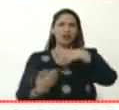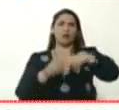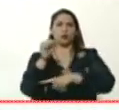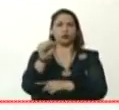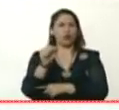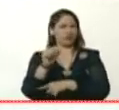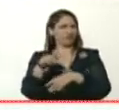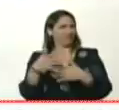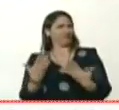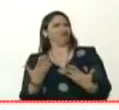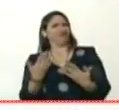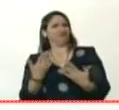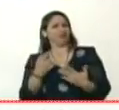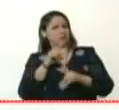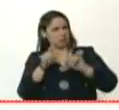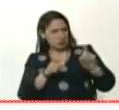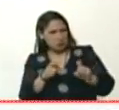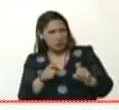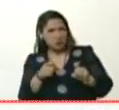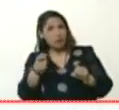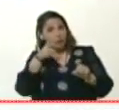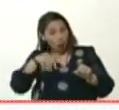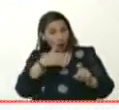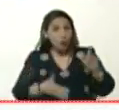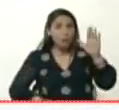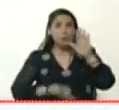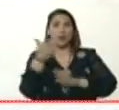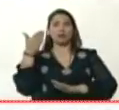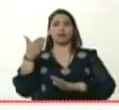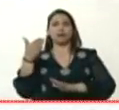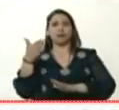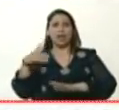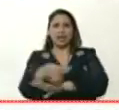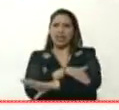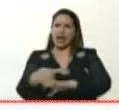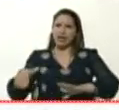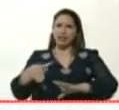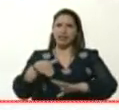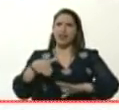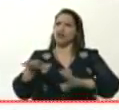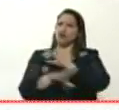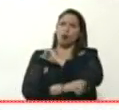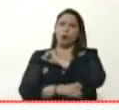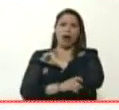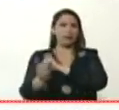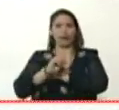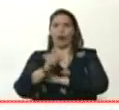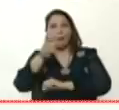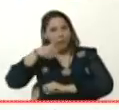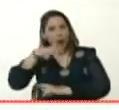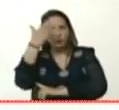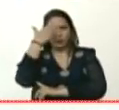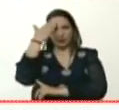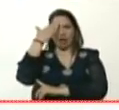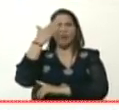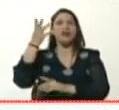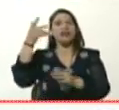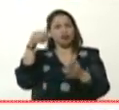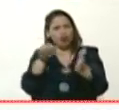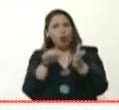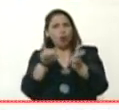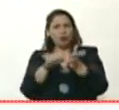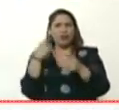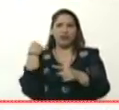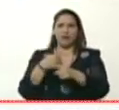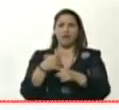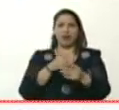se va a acabar el régimen. El pueblo va a salir a la calle a saquear, el pueblo sabe dónde tiene que ir en caso